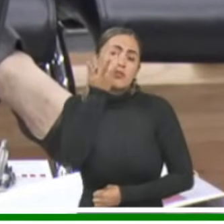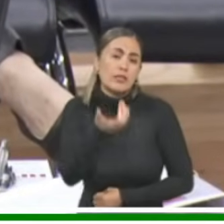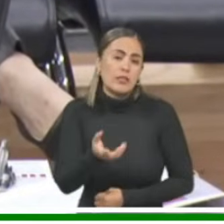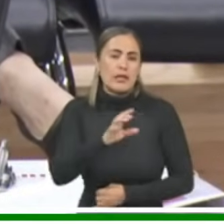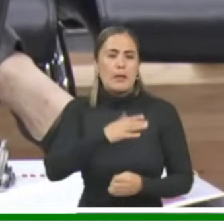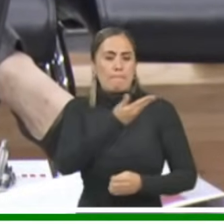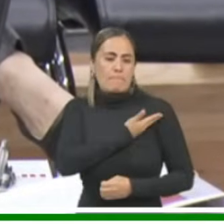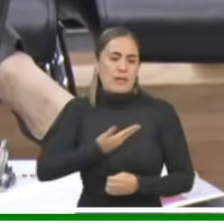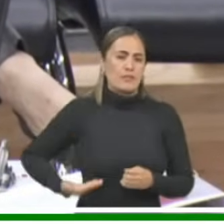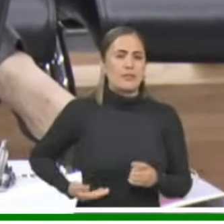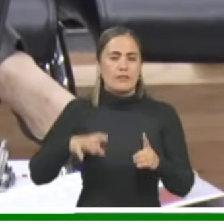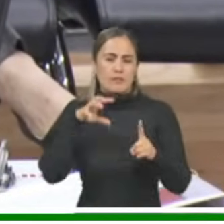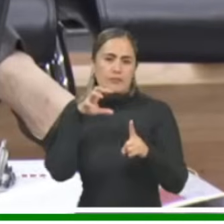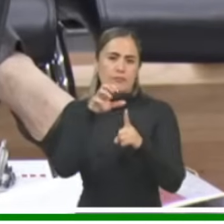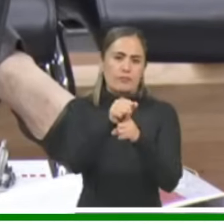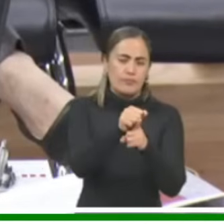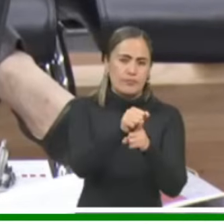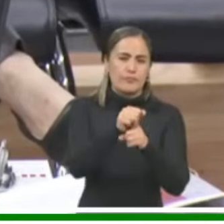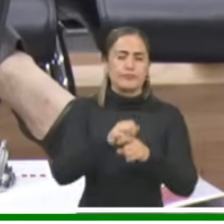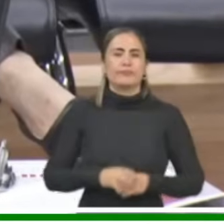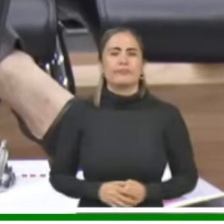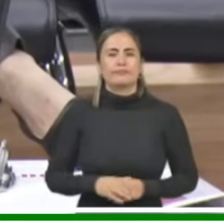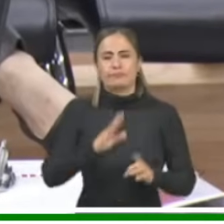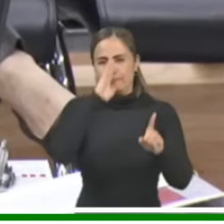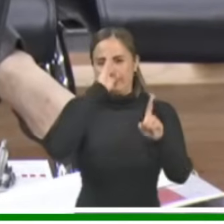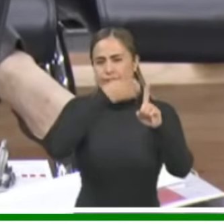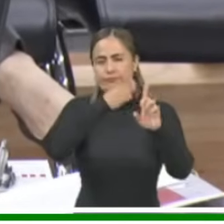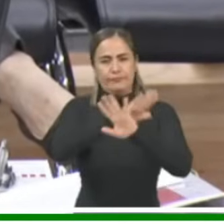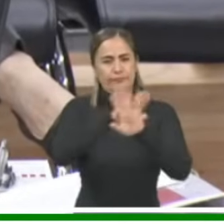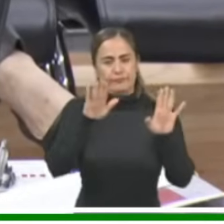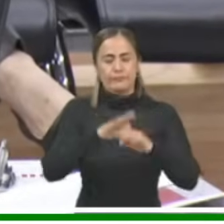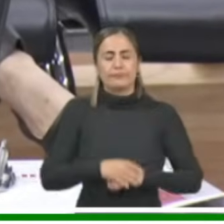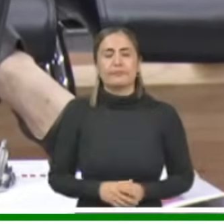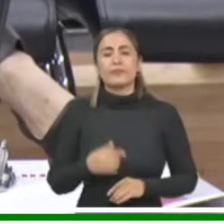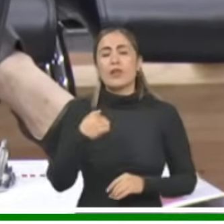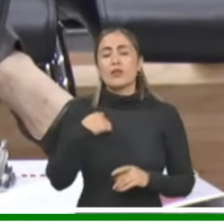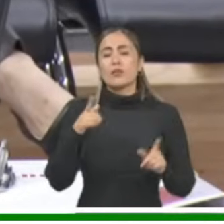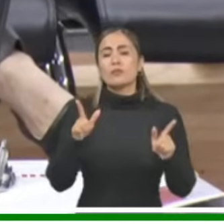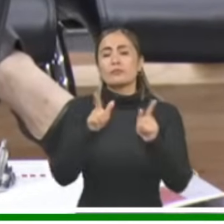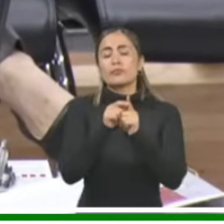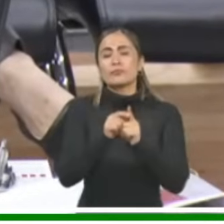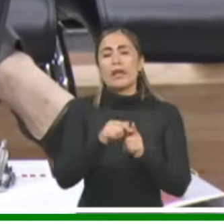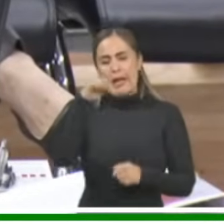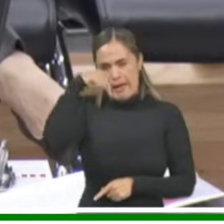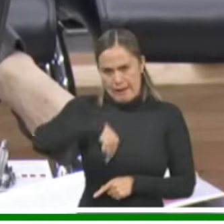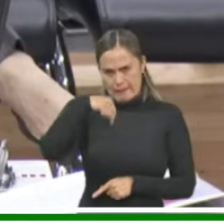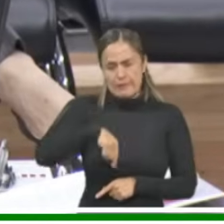enorme responsabilidad de conducir los destinos de la patria. Yo quiero terminar, porque aquí se